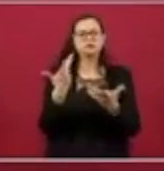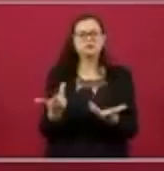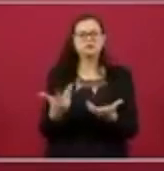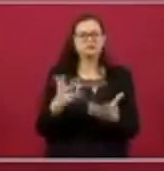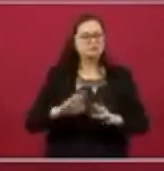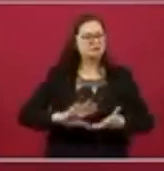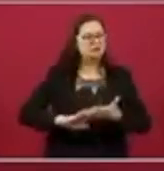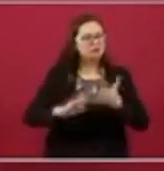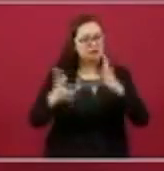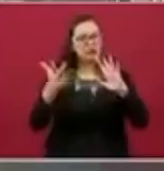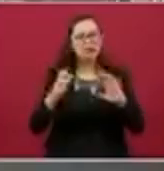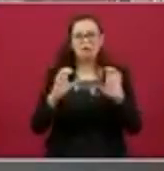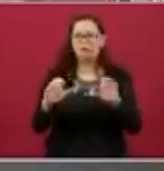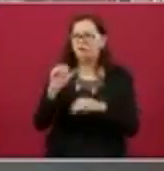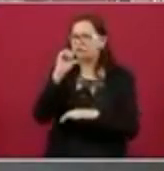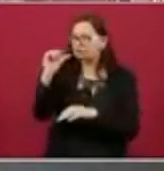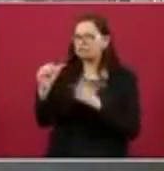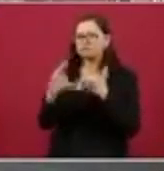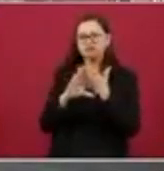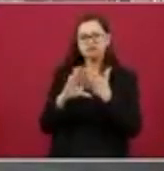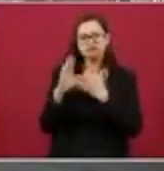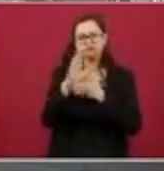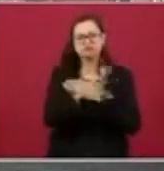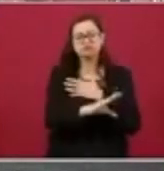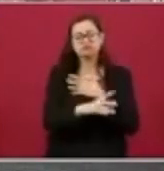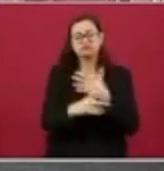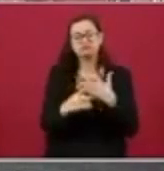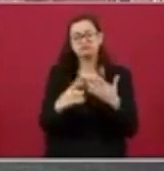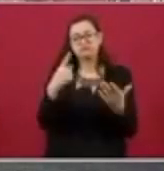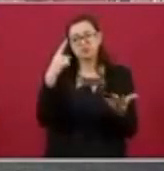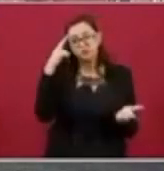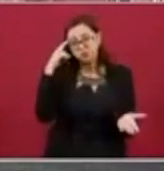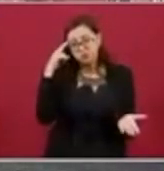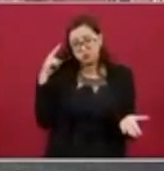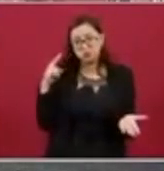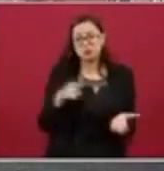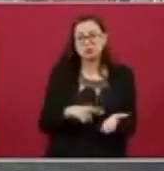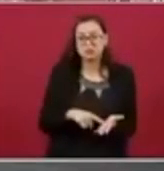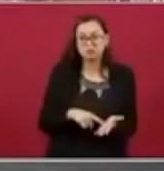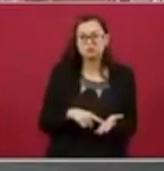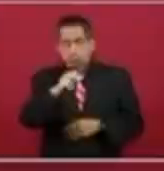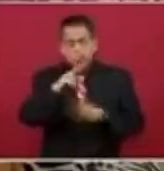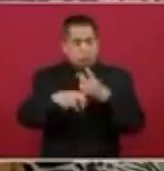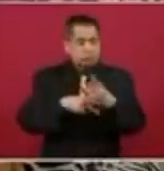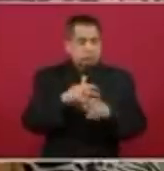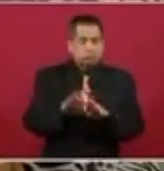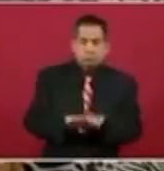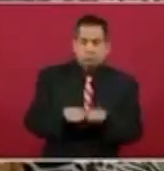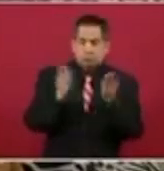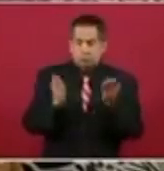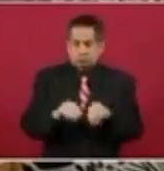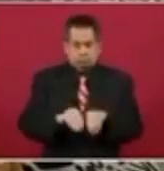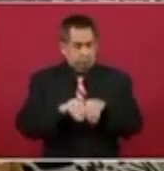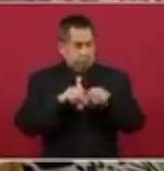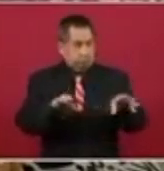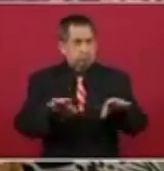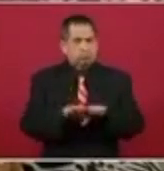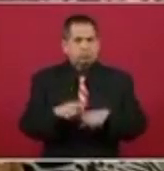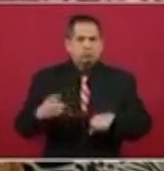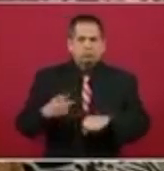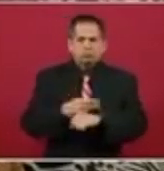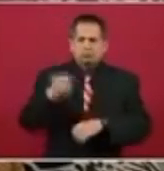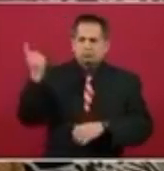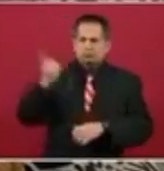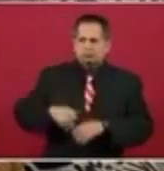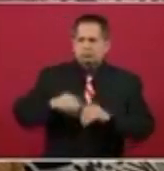violencia. Desde Palacio Nacional, este 19 de febrero, el titular del Ejecutivo enfatizó que respecto a la extinción de la Comisión de Luz y Fuerza, se